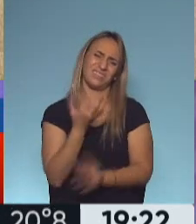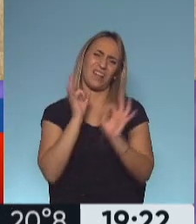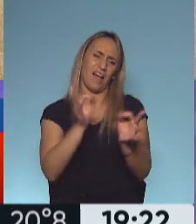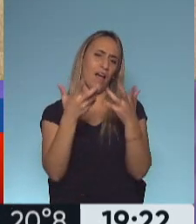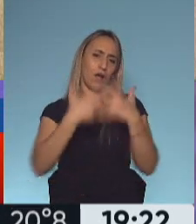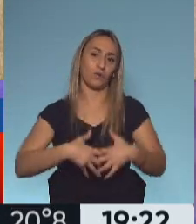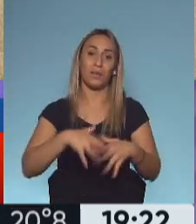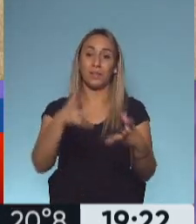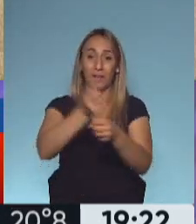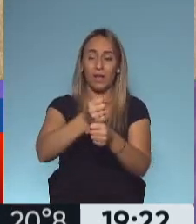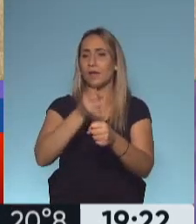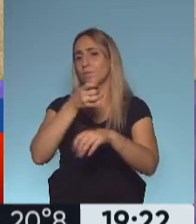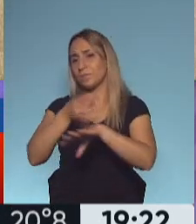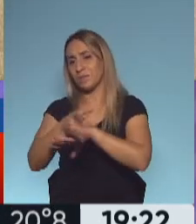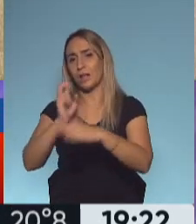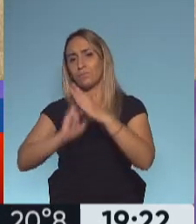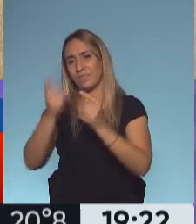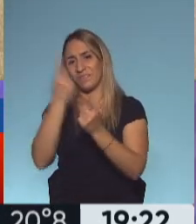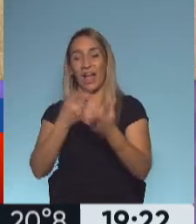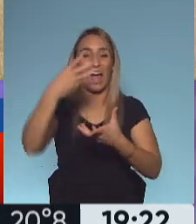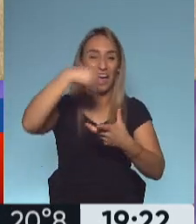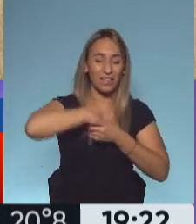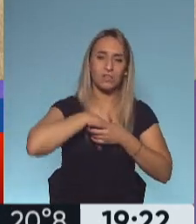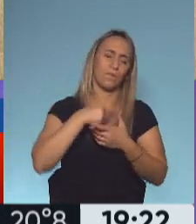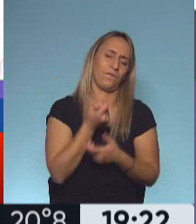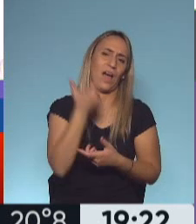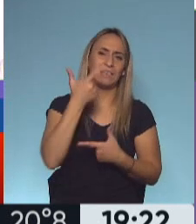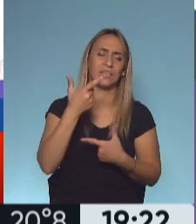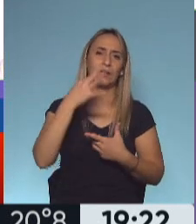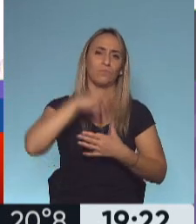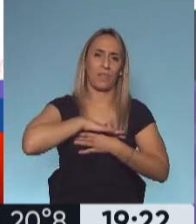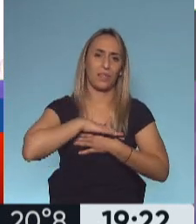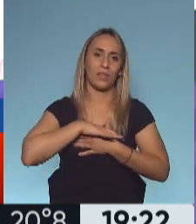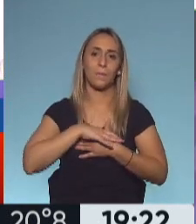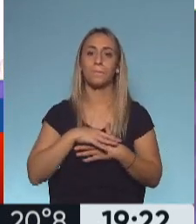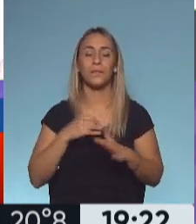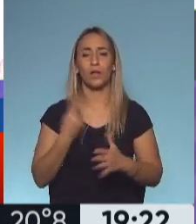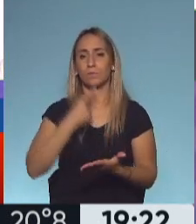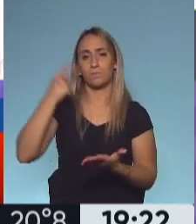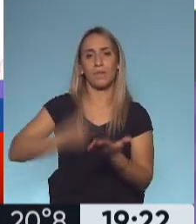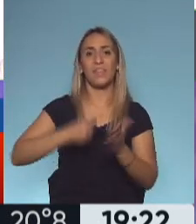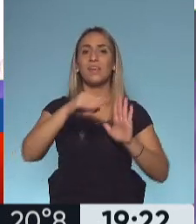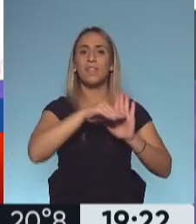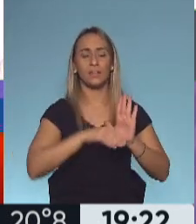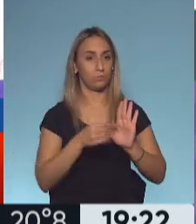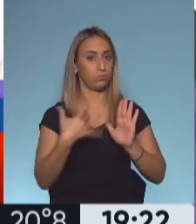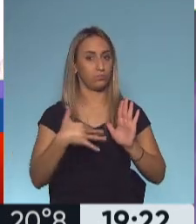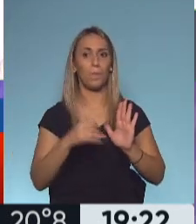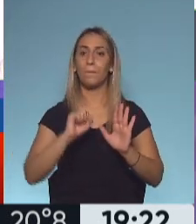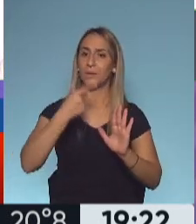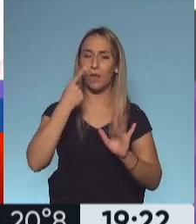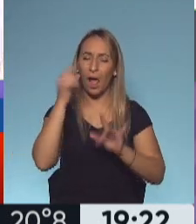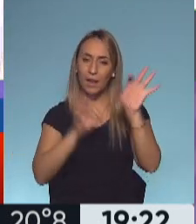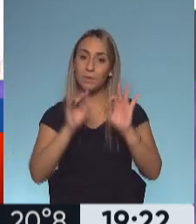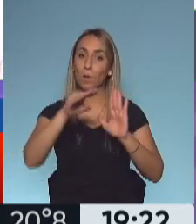de contagio. Nuestra mirada es que, dado que hemos tomado un conjunto de medidas que son significativas, evaluar primero el impacto de